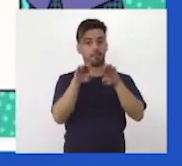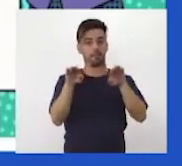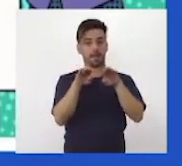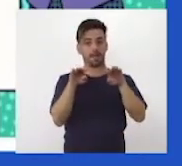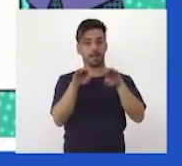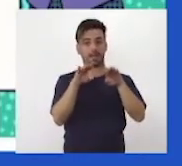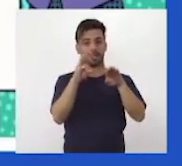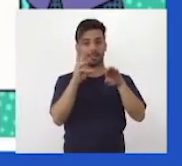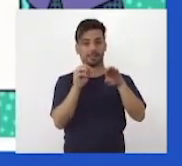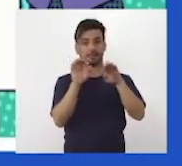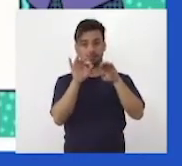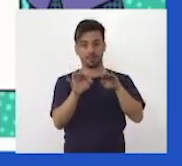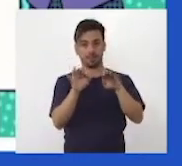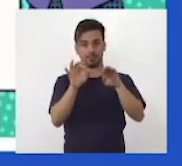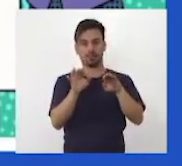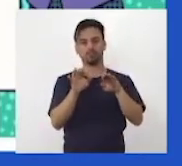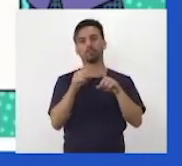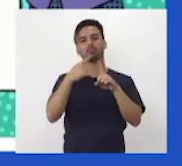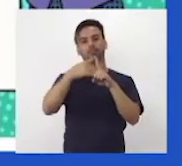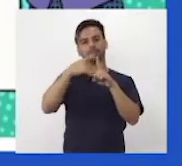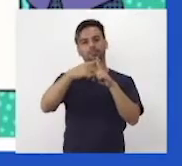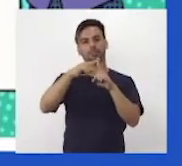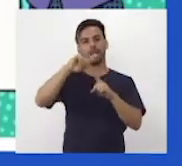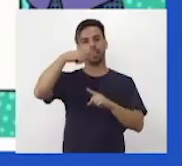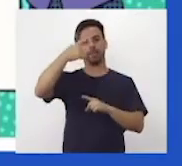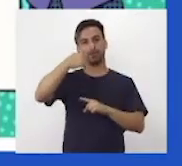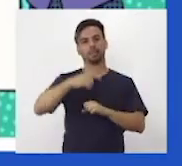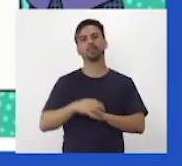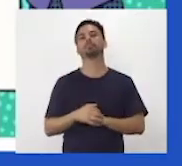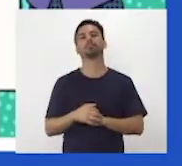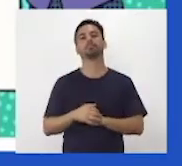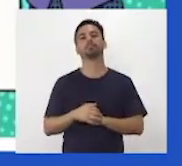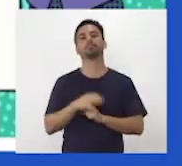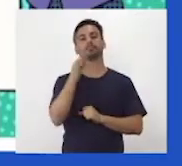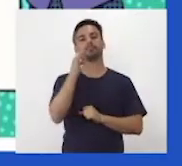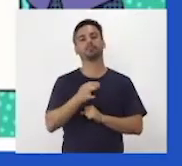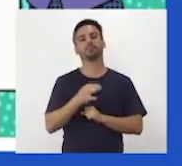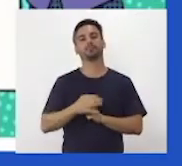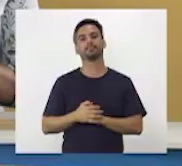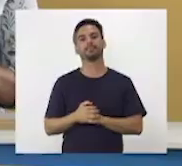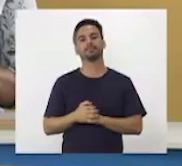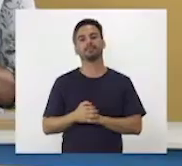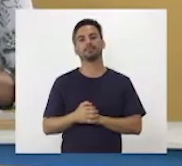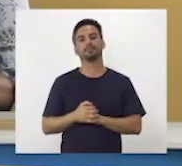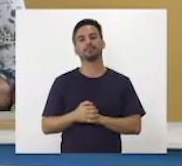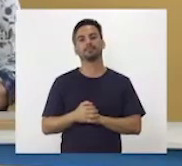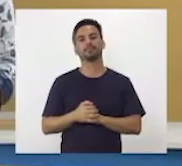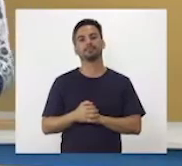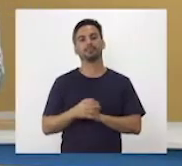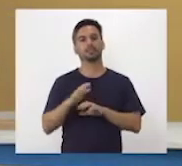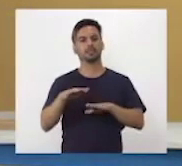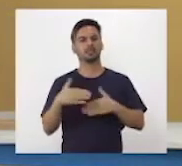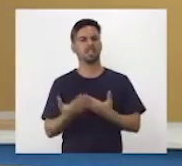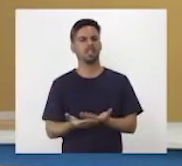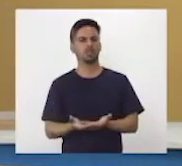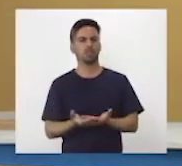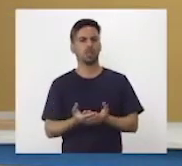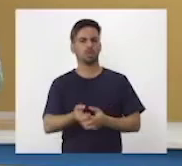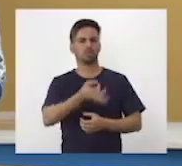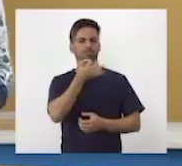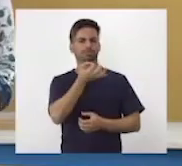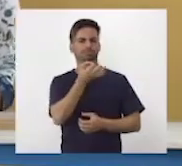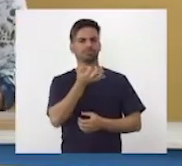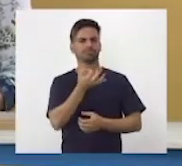que mantienes la base y adicionas los exponentes. Correcto. Vamos entonces